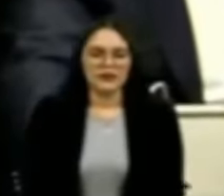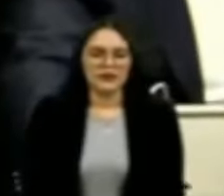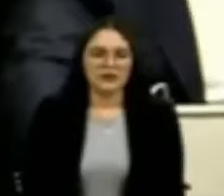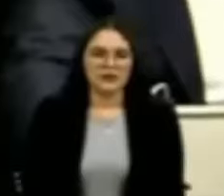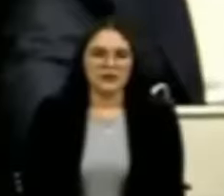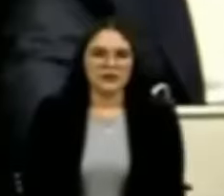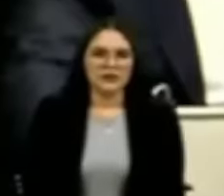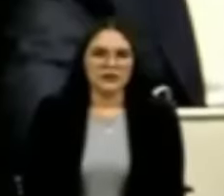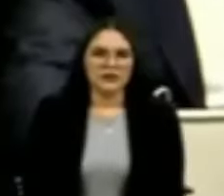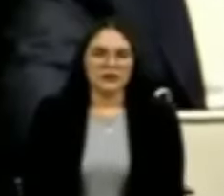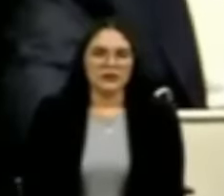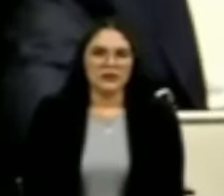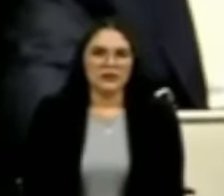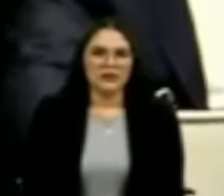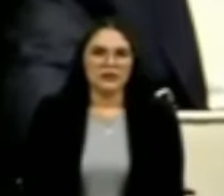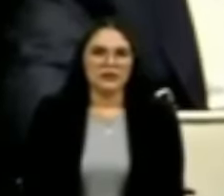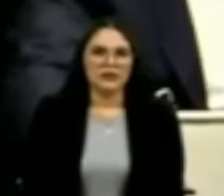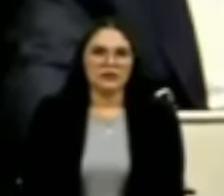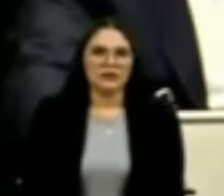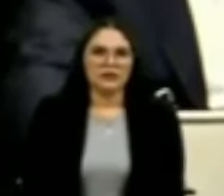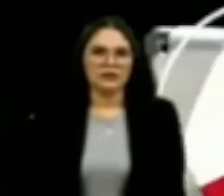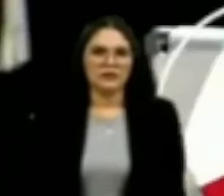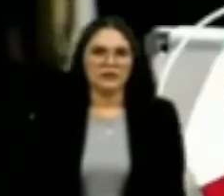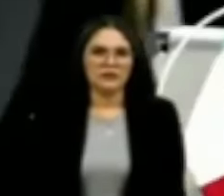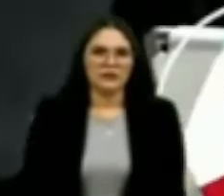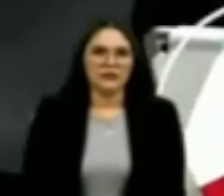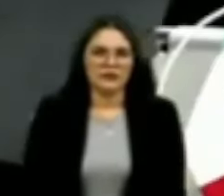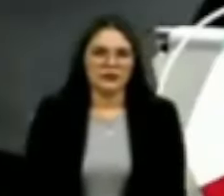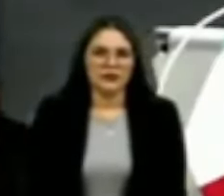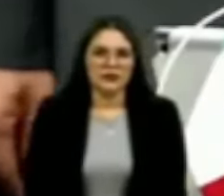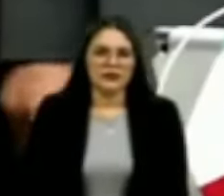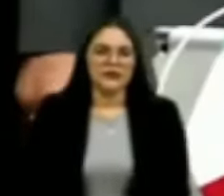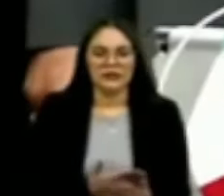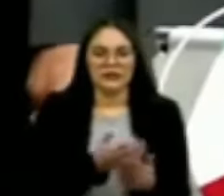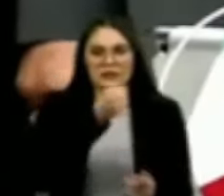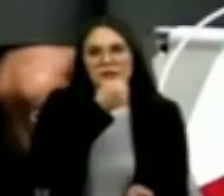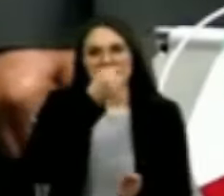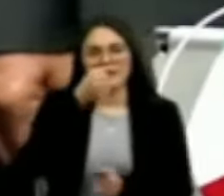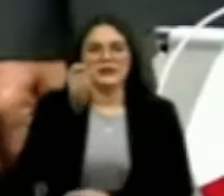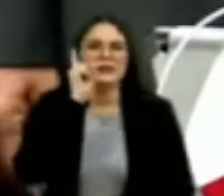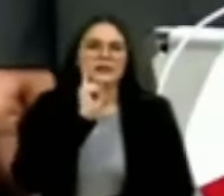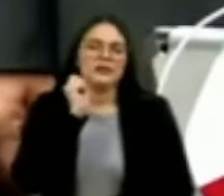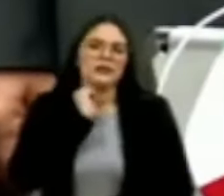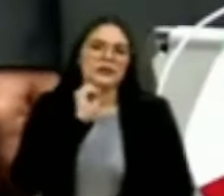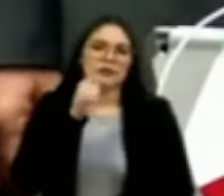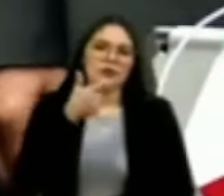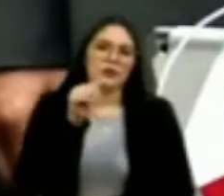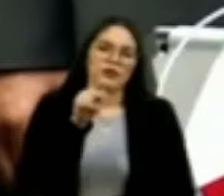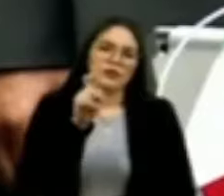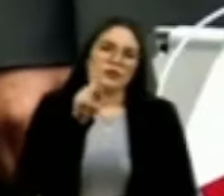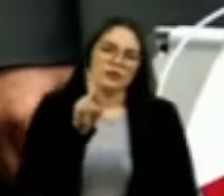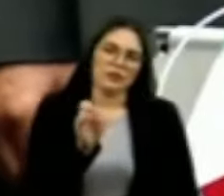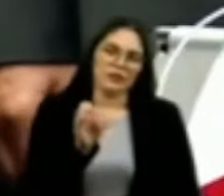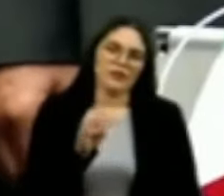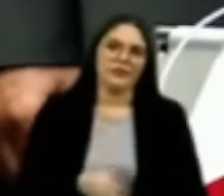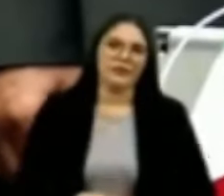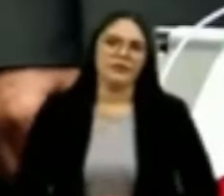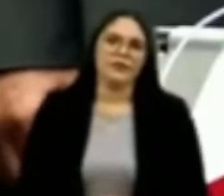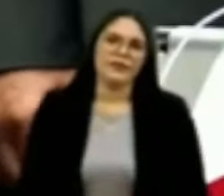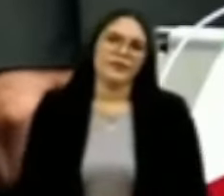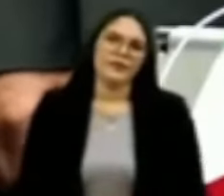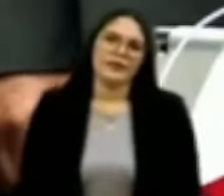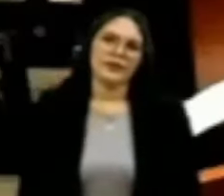Vamos a ver. Tiene la palabra la senadora Guadalupe Murguía. Veíamos a Dan Augusto